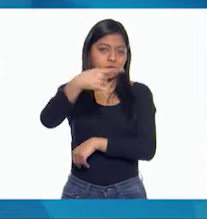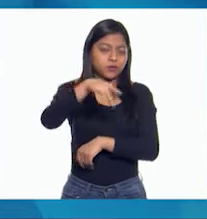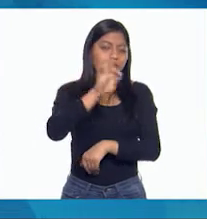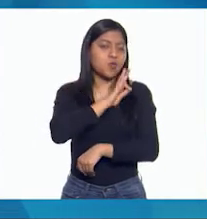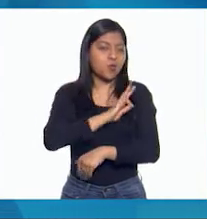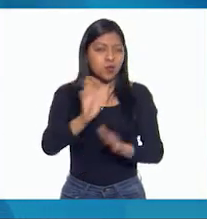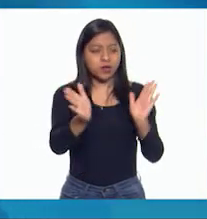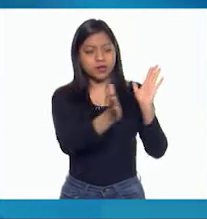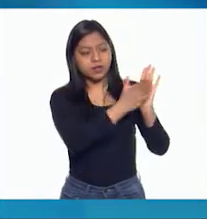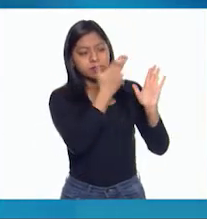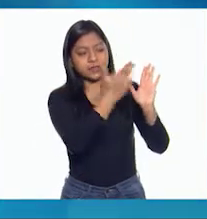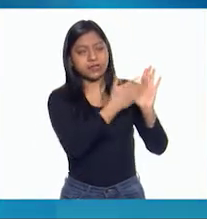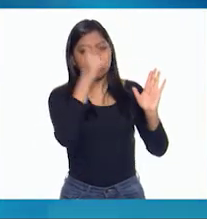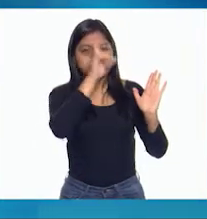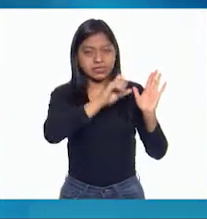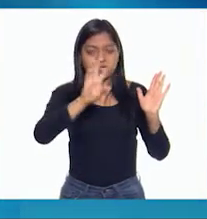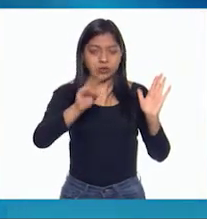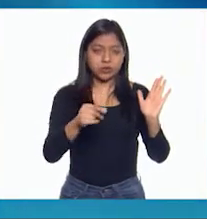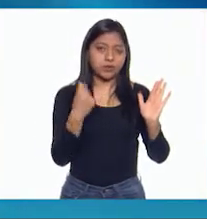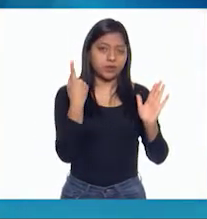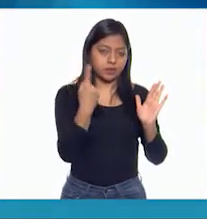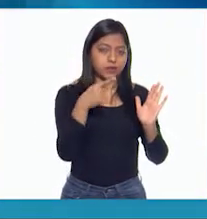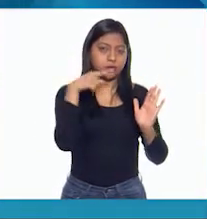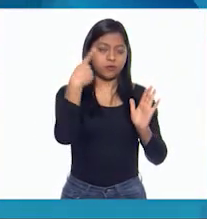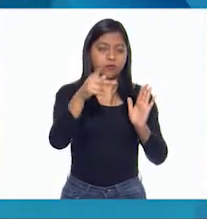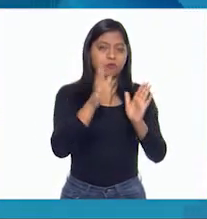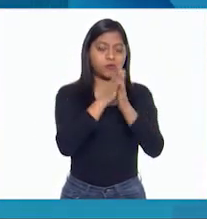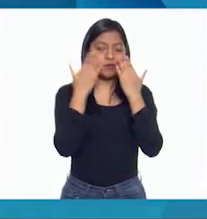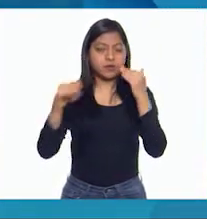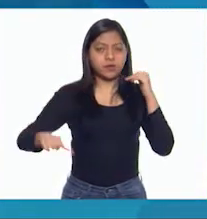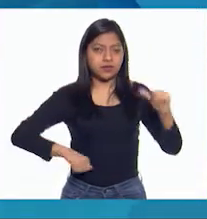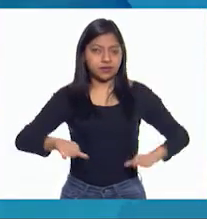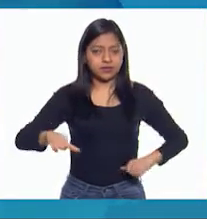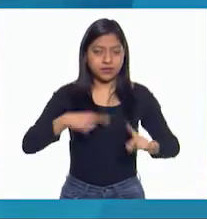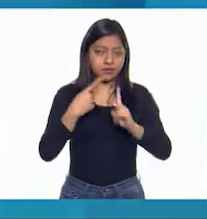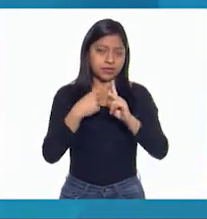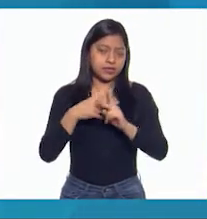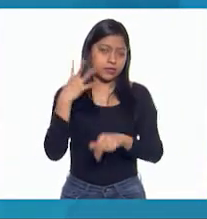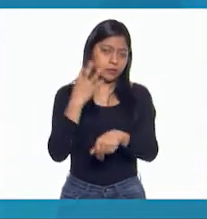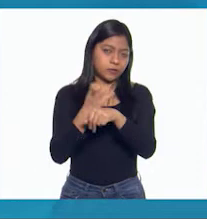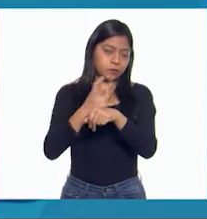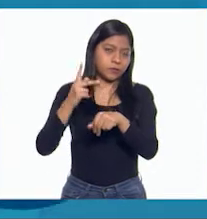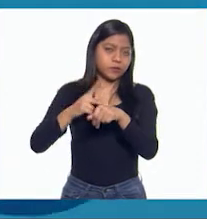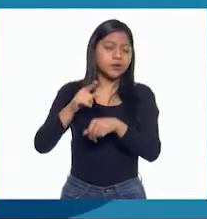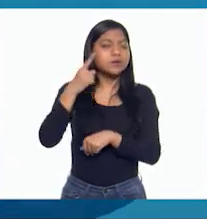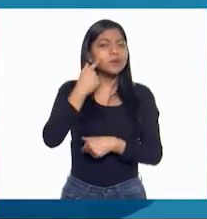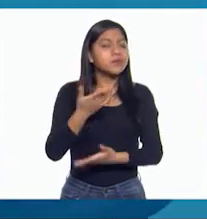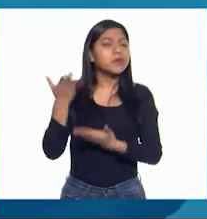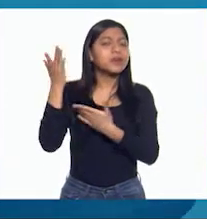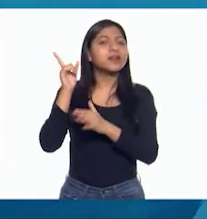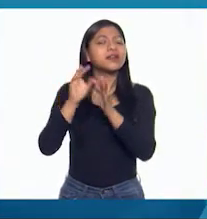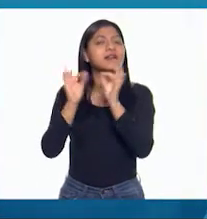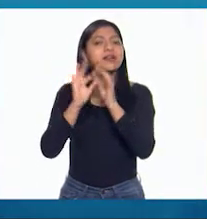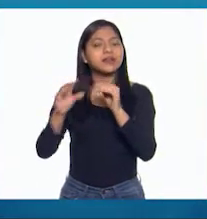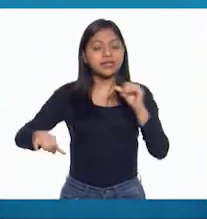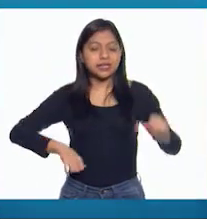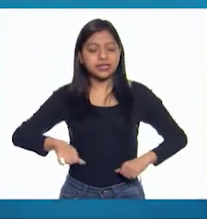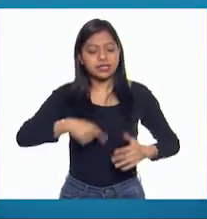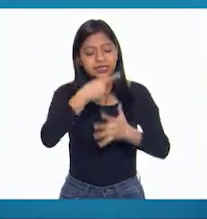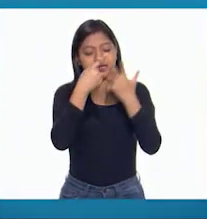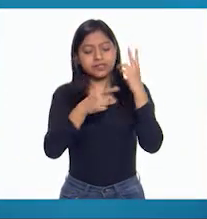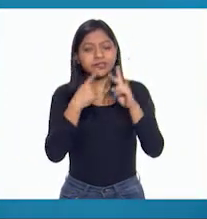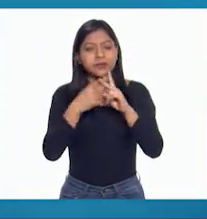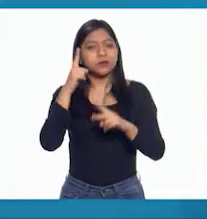página 191 del libro de desafíos matemáticos de cuarto grado, donde nos plantea algunos problemas para que